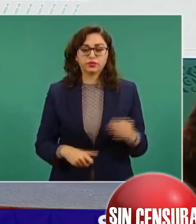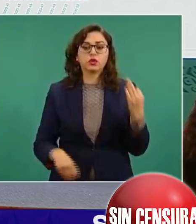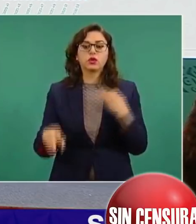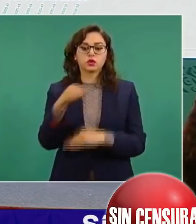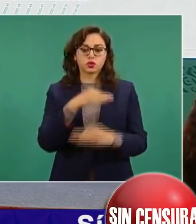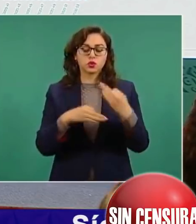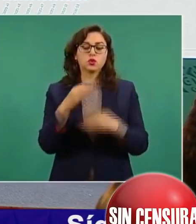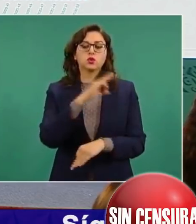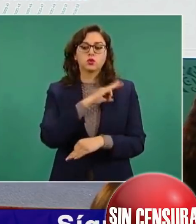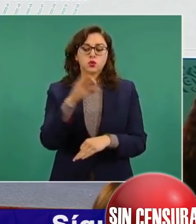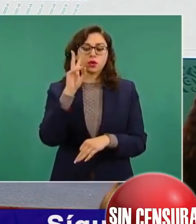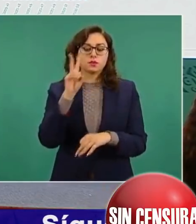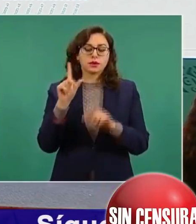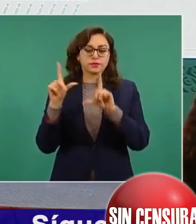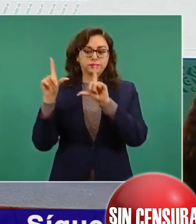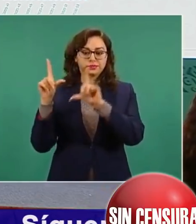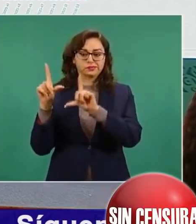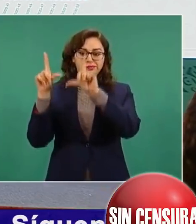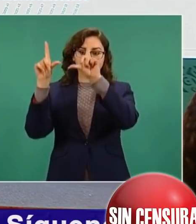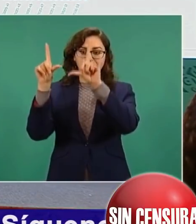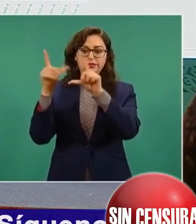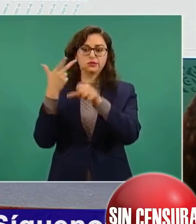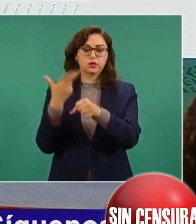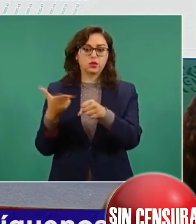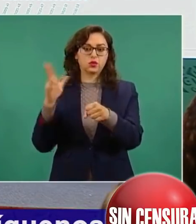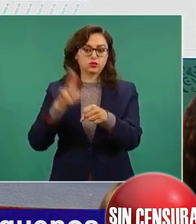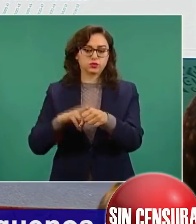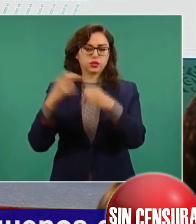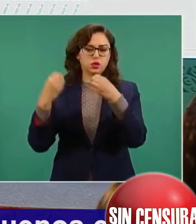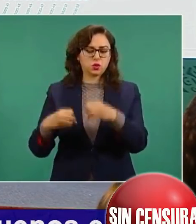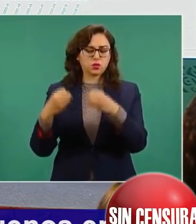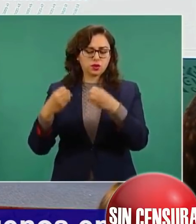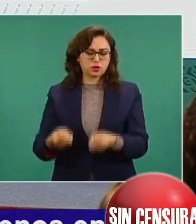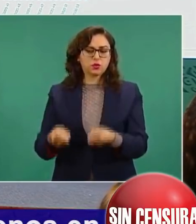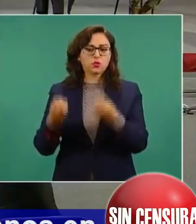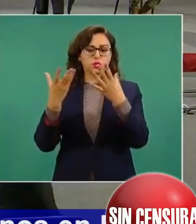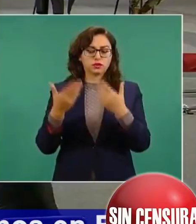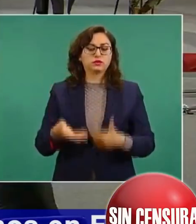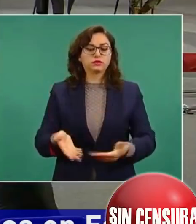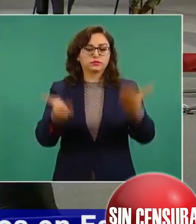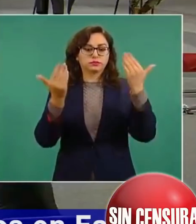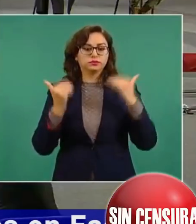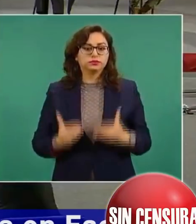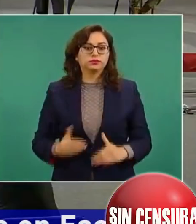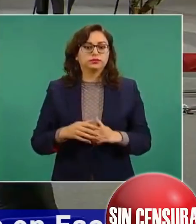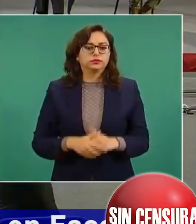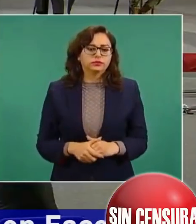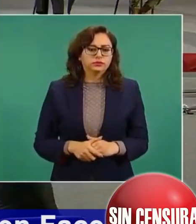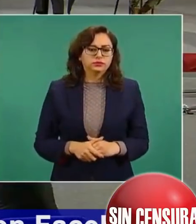ocupación hospitalaria en la etiqueta del lado derecho arriba. La siguiente.